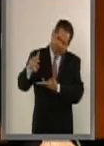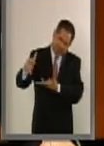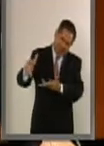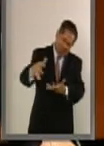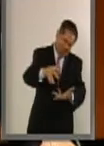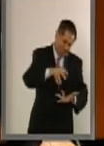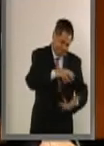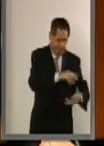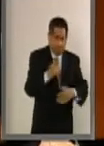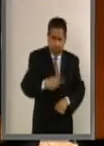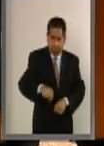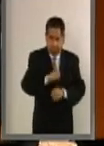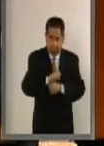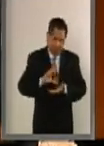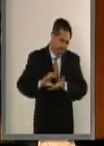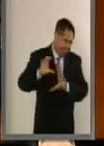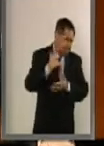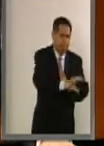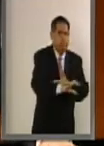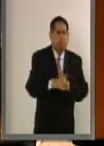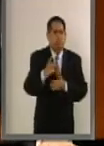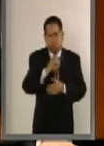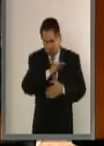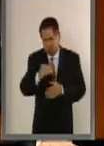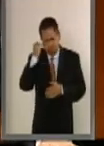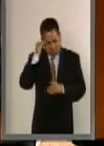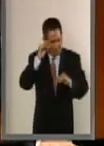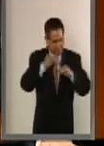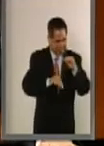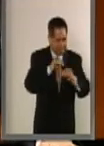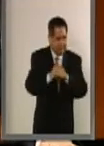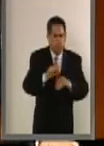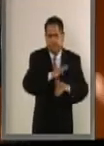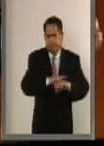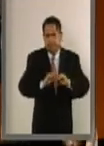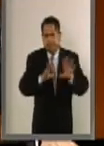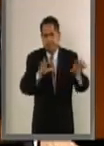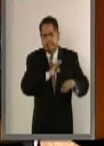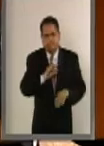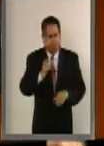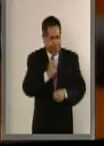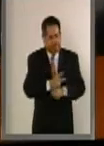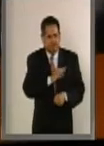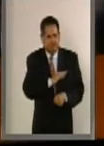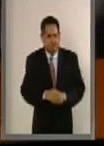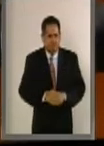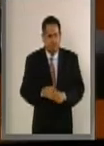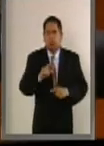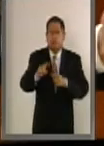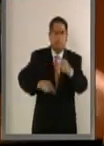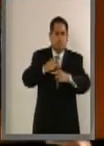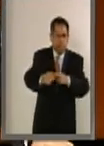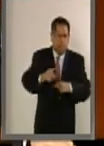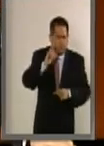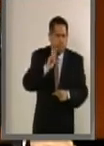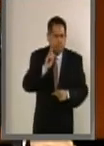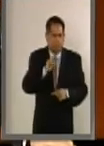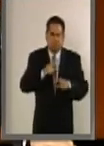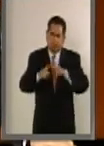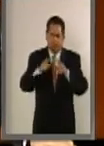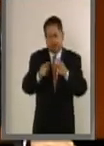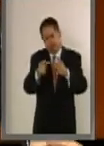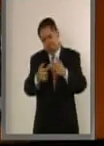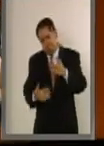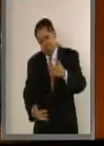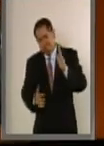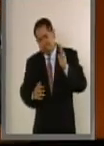esta semana. Una bolsa que podemos construir de manera clara y oportuna. Después vamos a todas las propuestas.